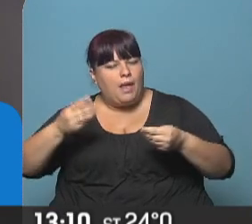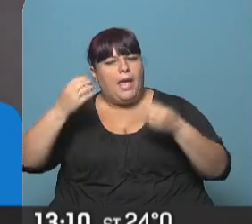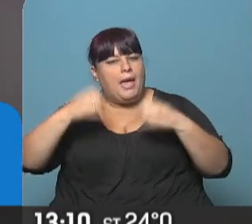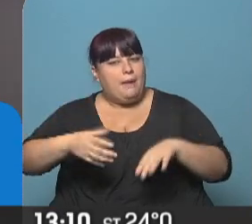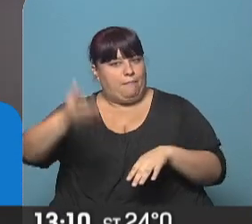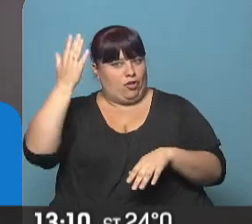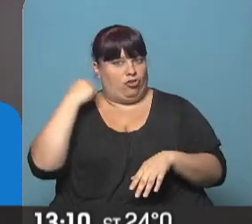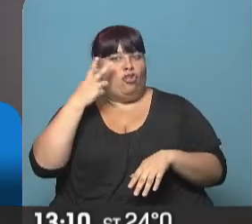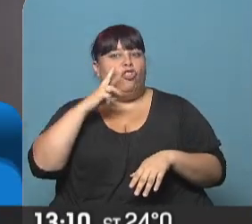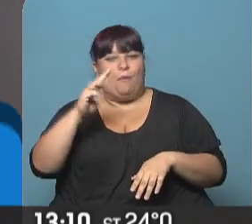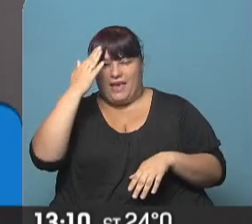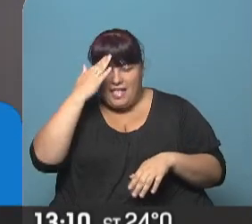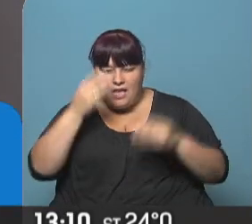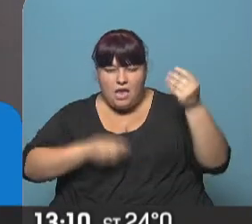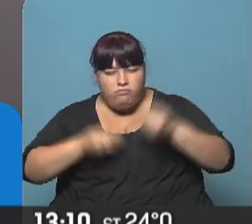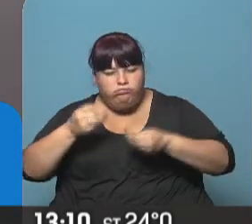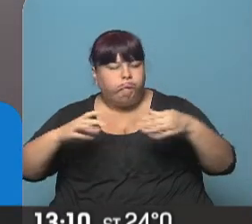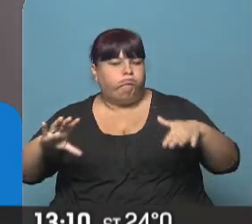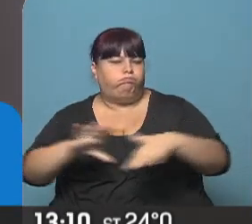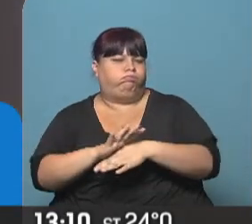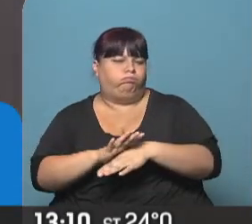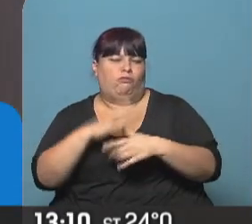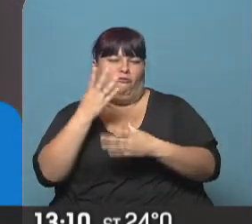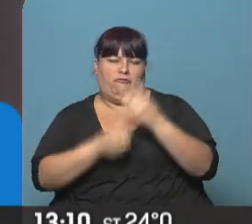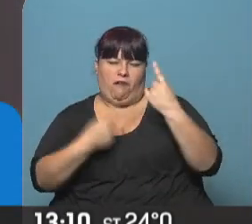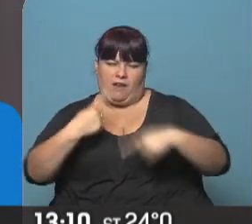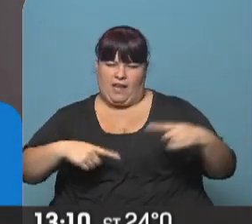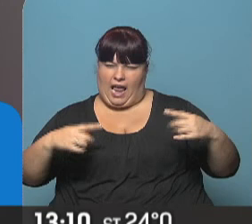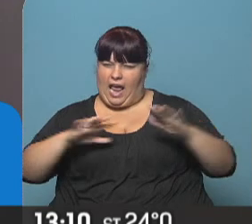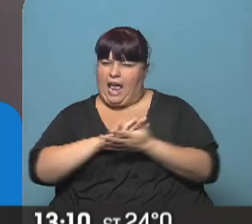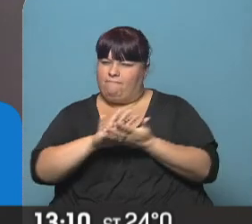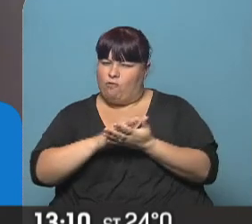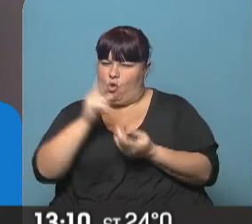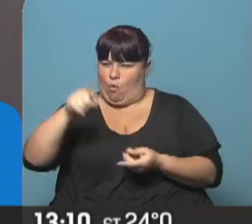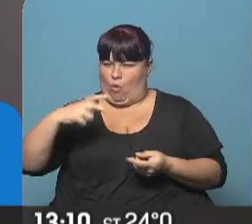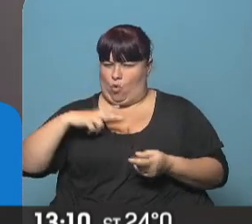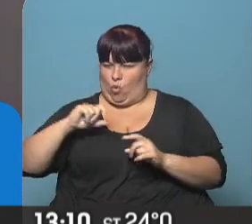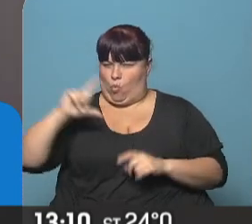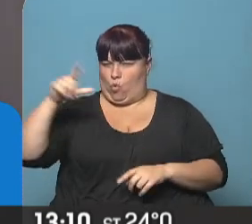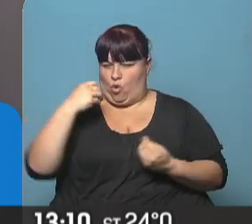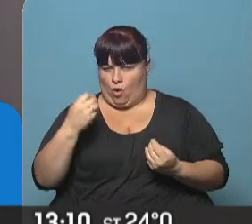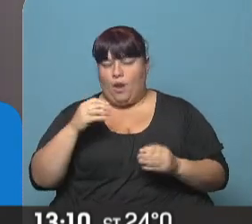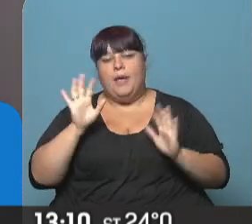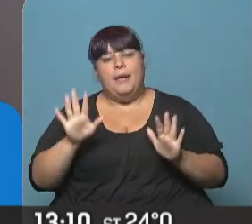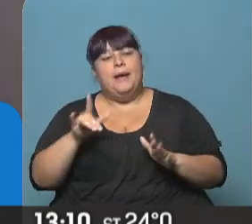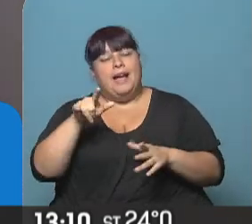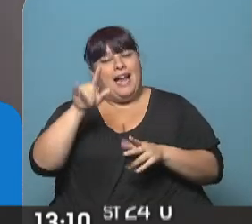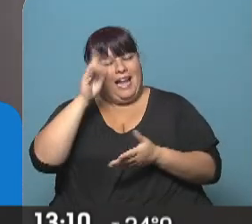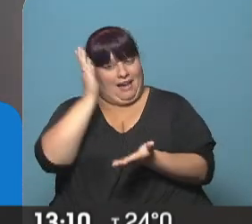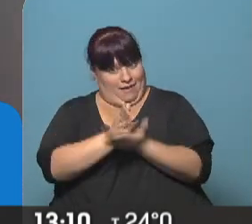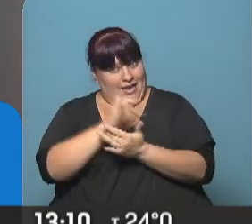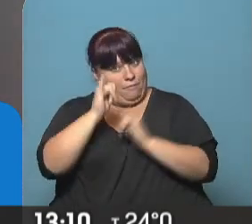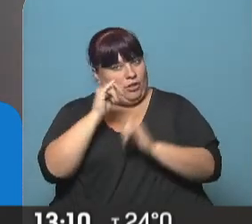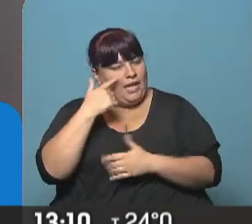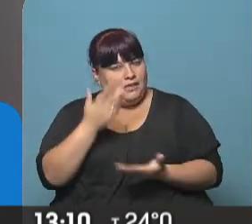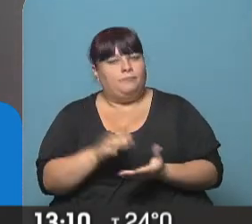comenzado en el 2015 y que determinó varias irregularidades en el crecimiento patrimonial de los investigadores. A ver, es que parte del fallo, y está bueno